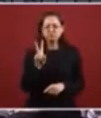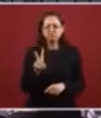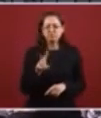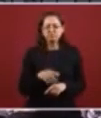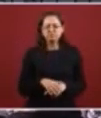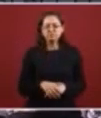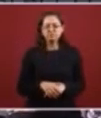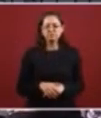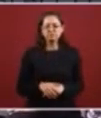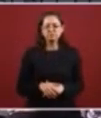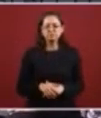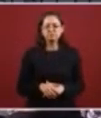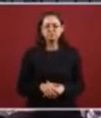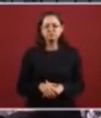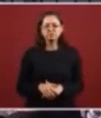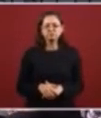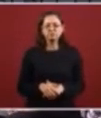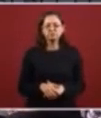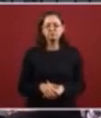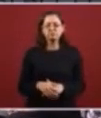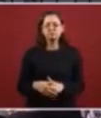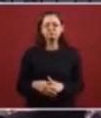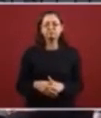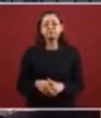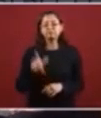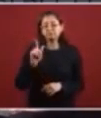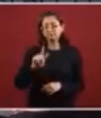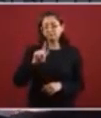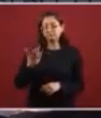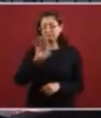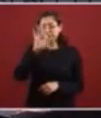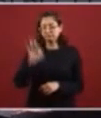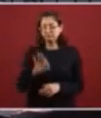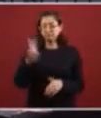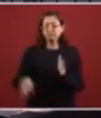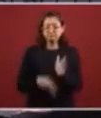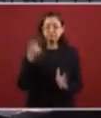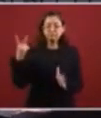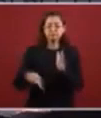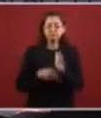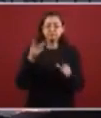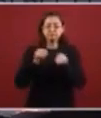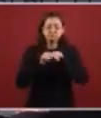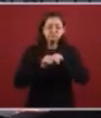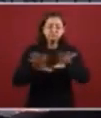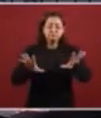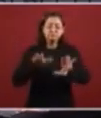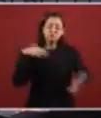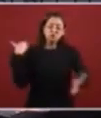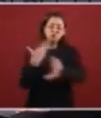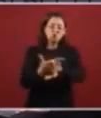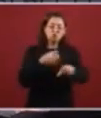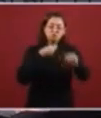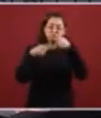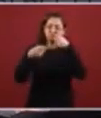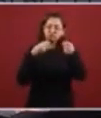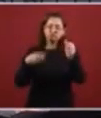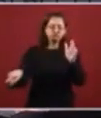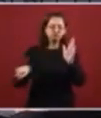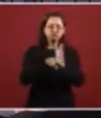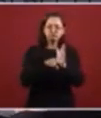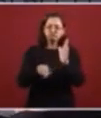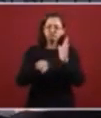y el 70 por ciento de las menciones que les comparto en esta gráfica fueron negativas hacia la prensa